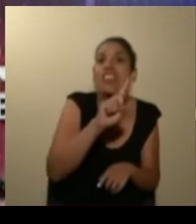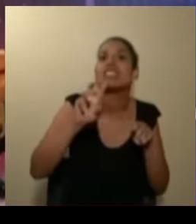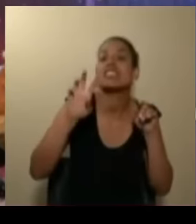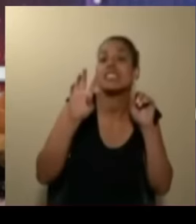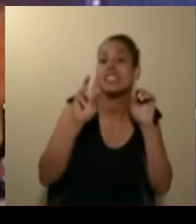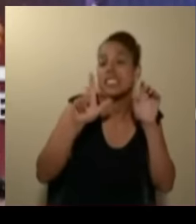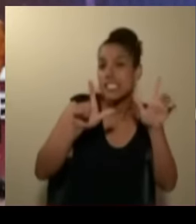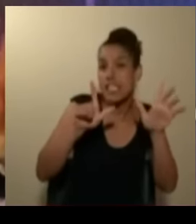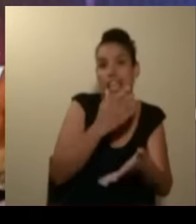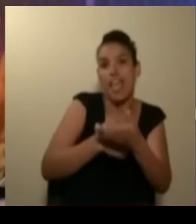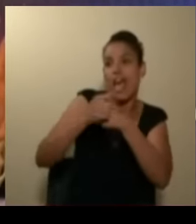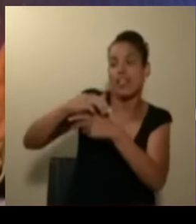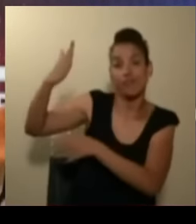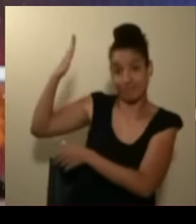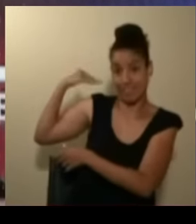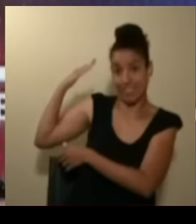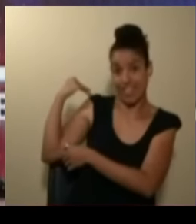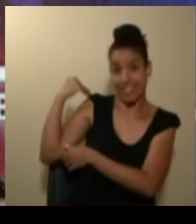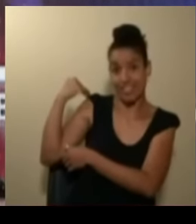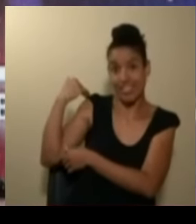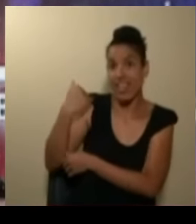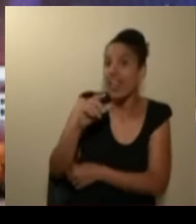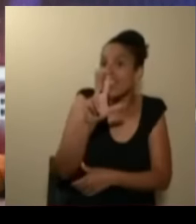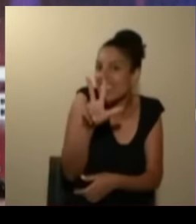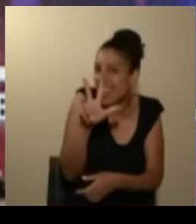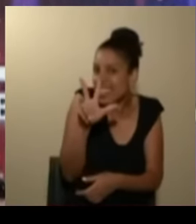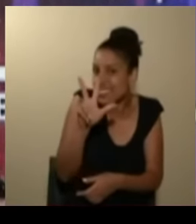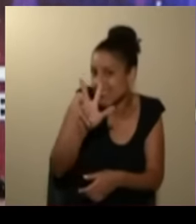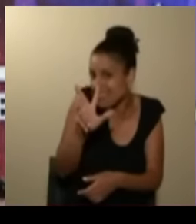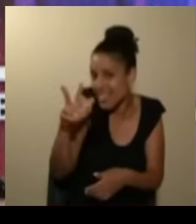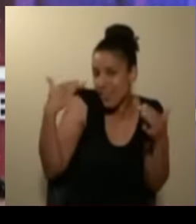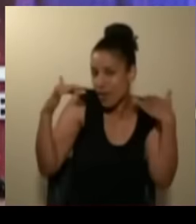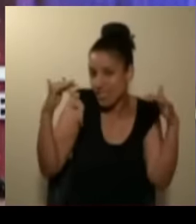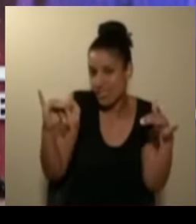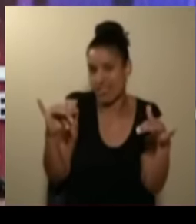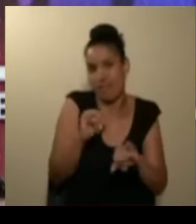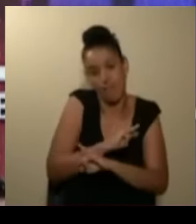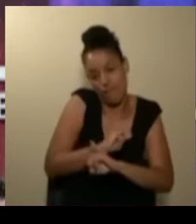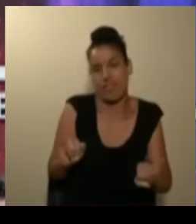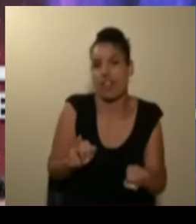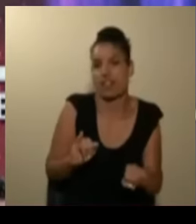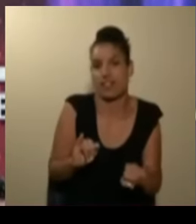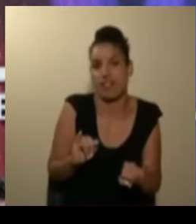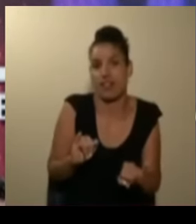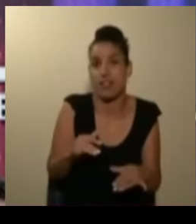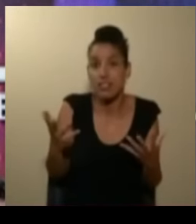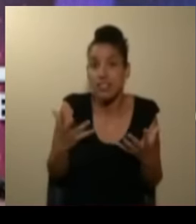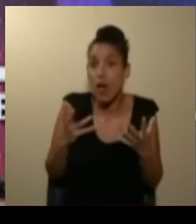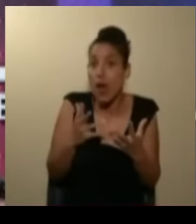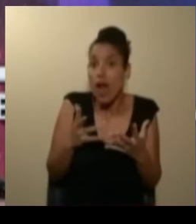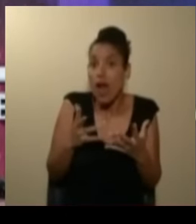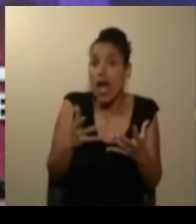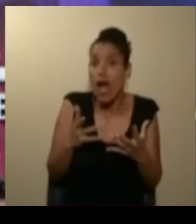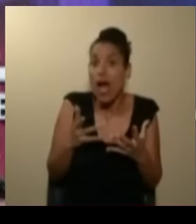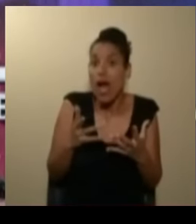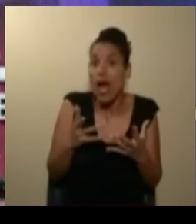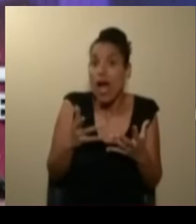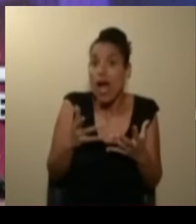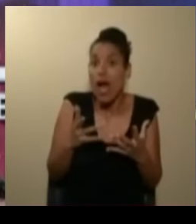del 2019 eran 3. O sea, muy mal resultado. Hemos mejorado, tenemos muchos desafíos por